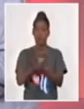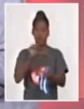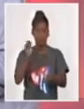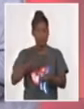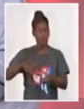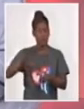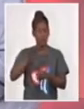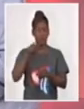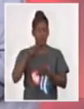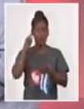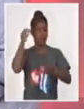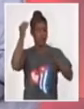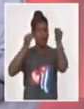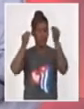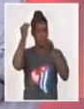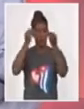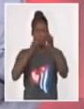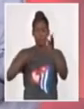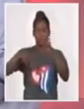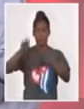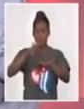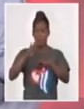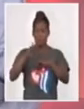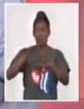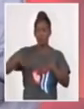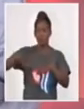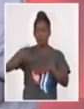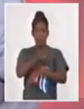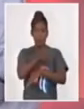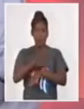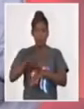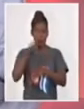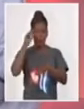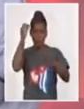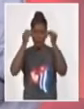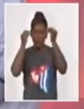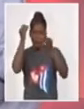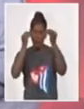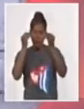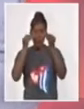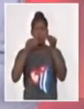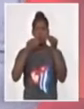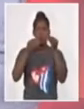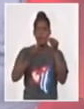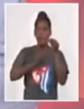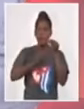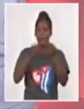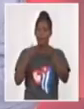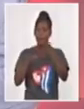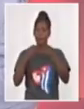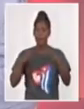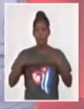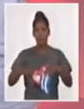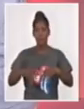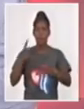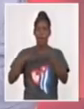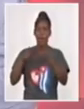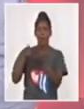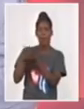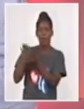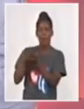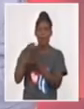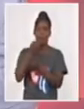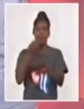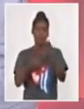en el Ministerio de Estado de Opinión y Preocupaciones de las Personas, bueno, se decidió modificar esta